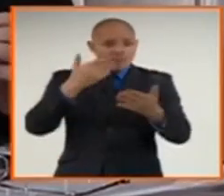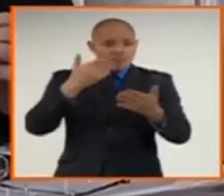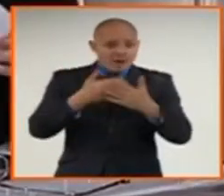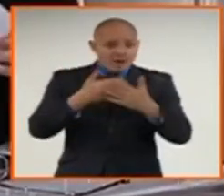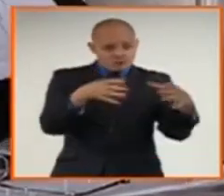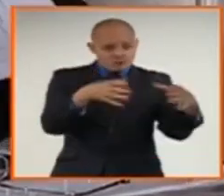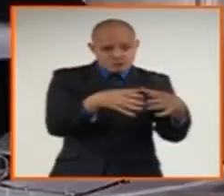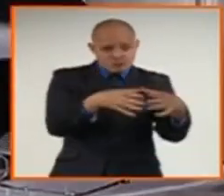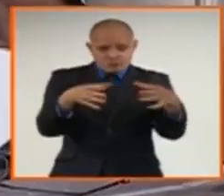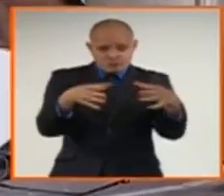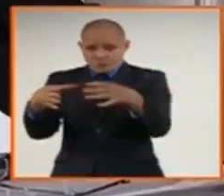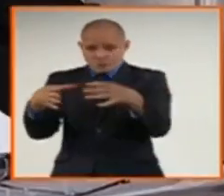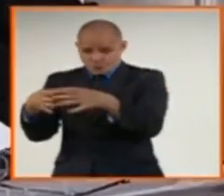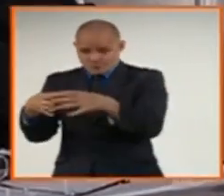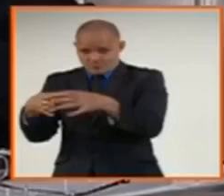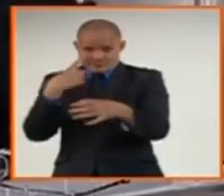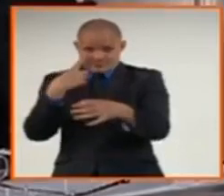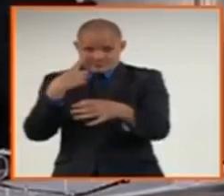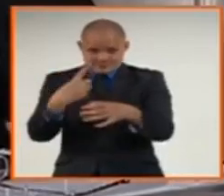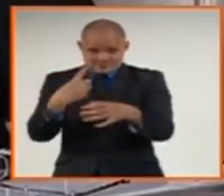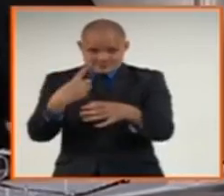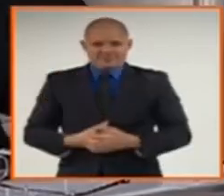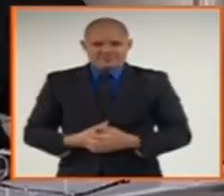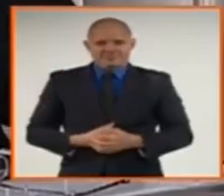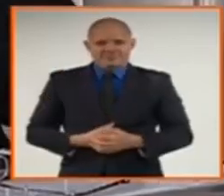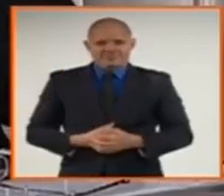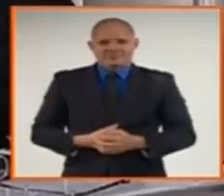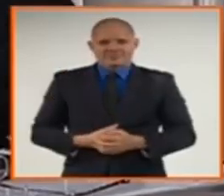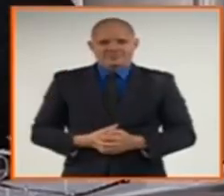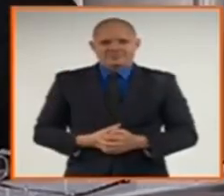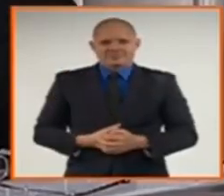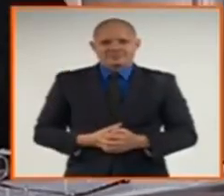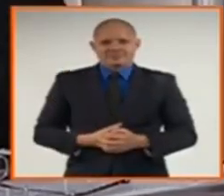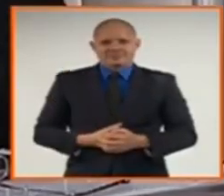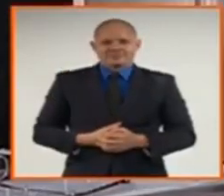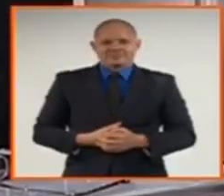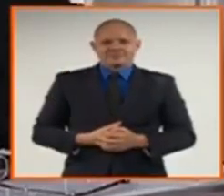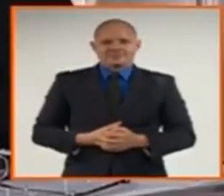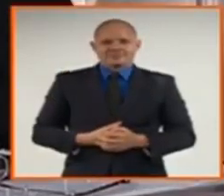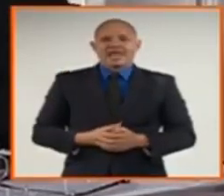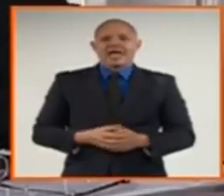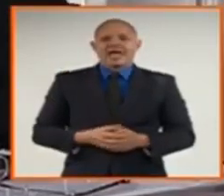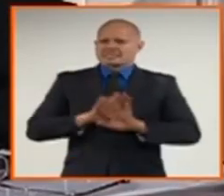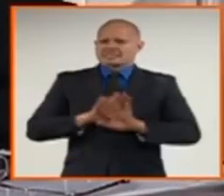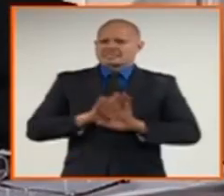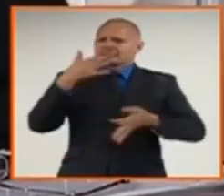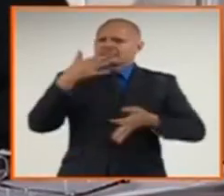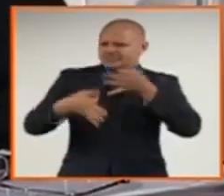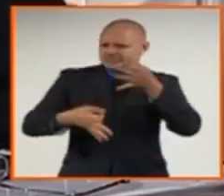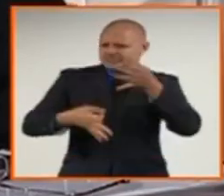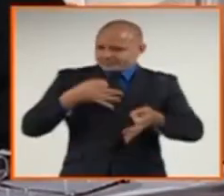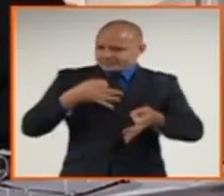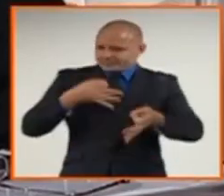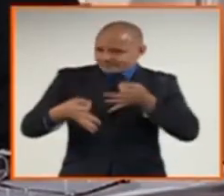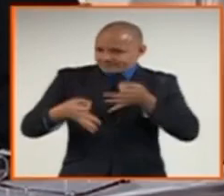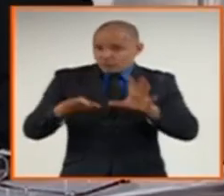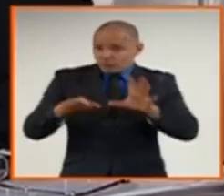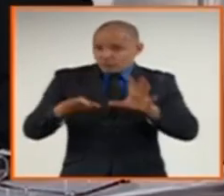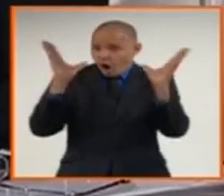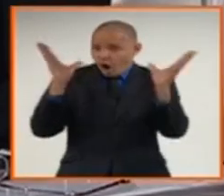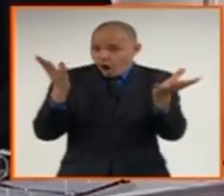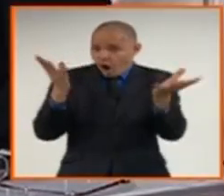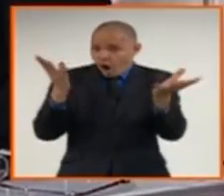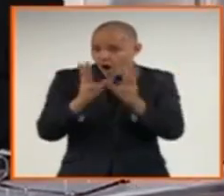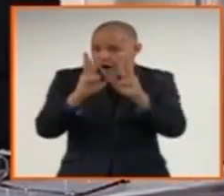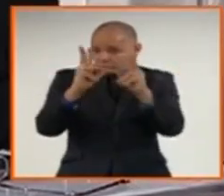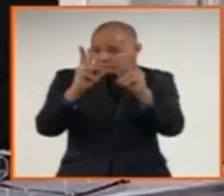demuestra una respuesta. Entonces, teniendo en cuenta estas condiciones y resultados, bueno, que han sido